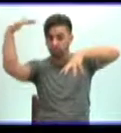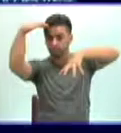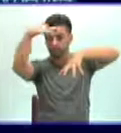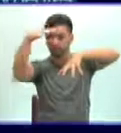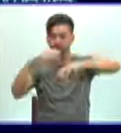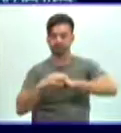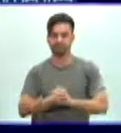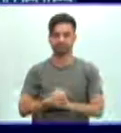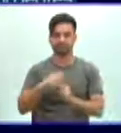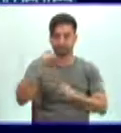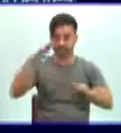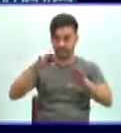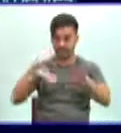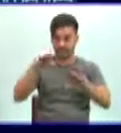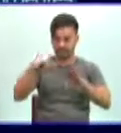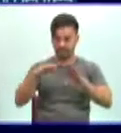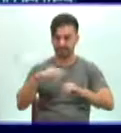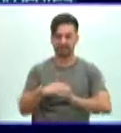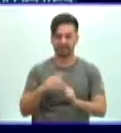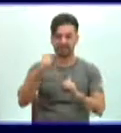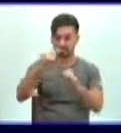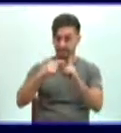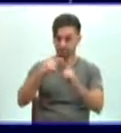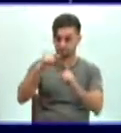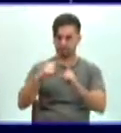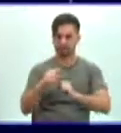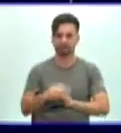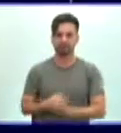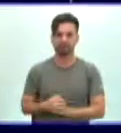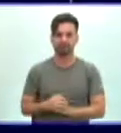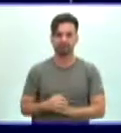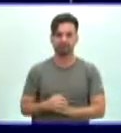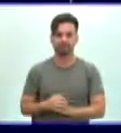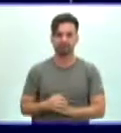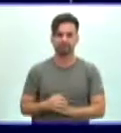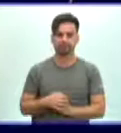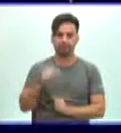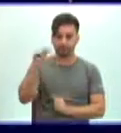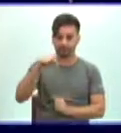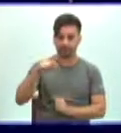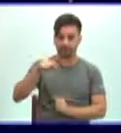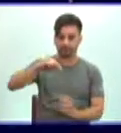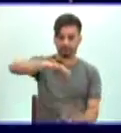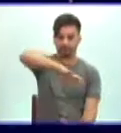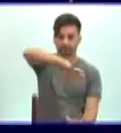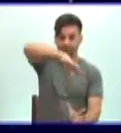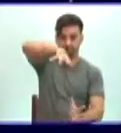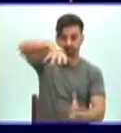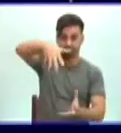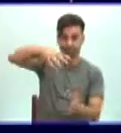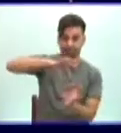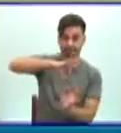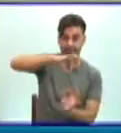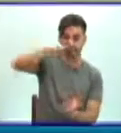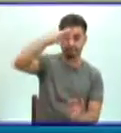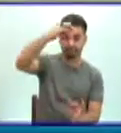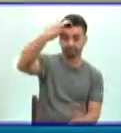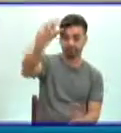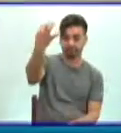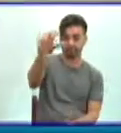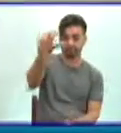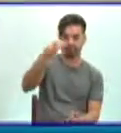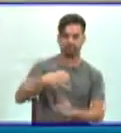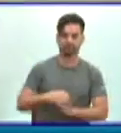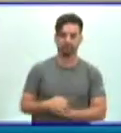polos. La altitud indica la distancia vertical entre un lugar y el nivel medio del mar. A